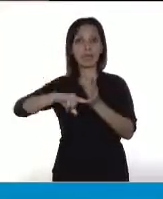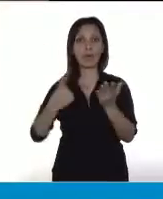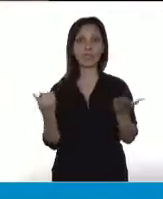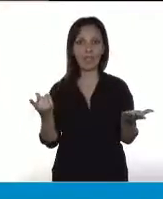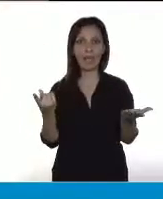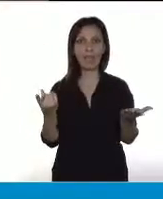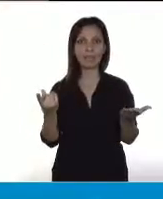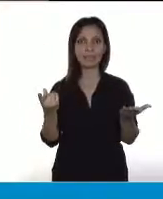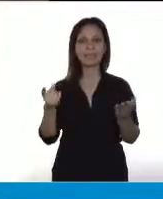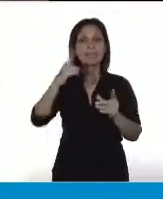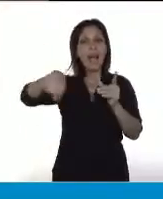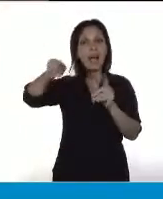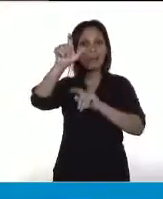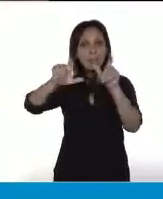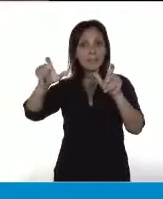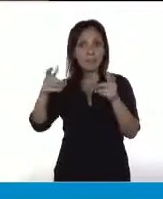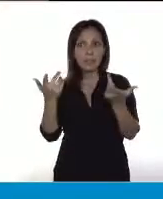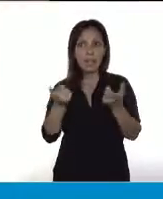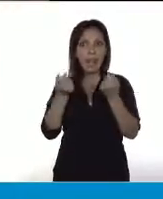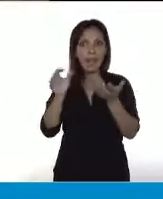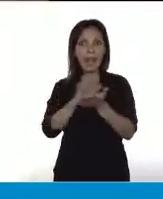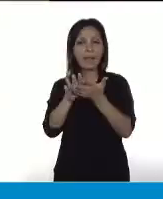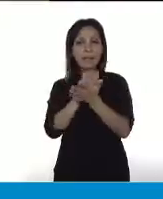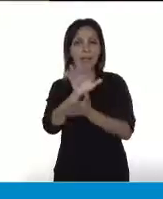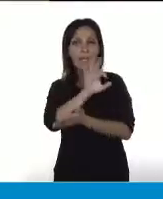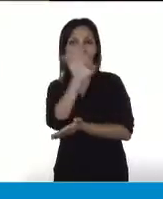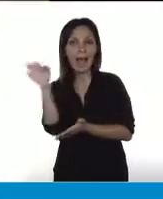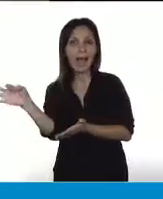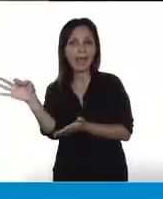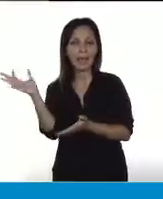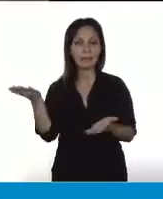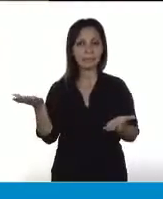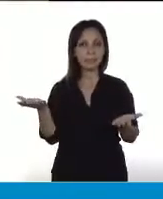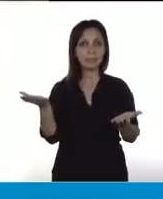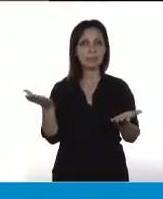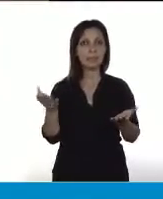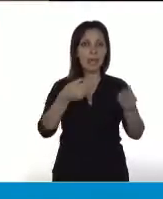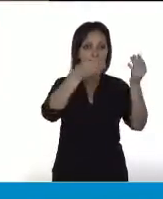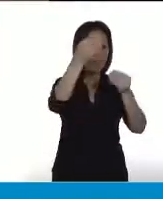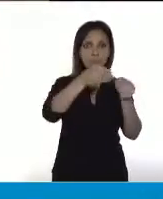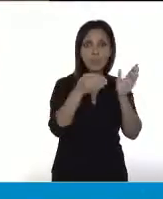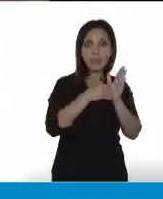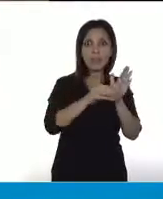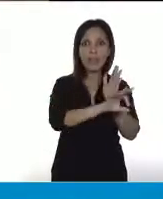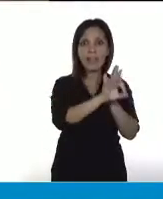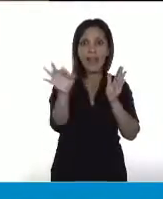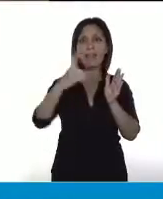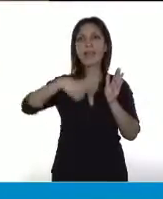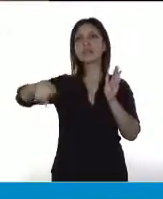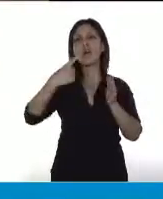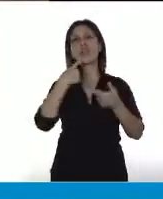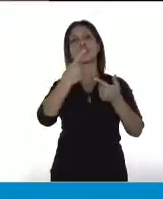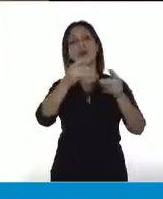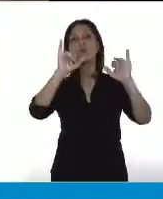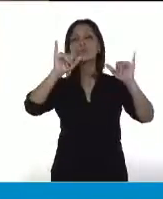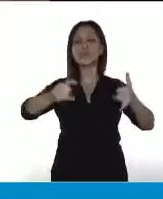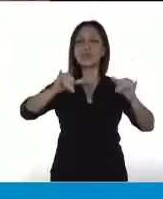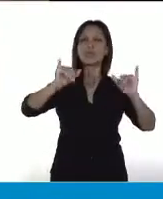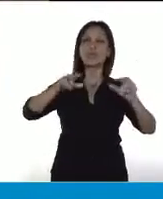actual presupuesto no les da ninguna respuesta, quedó clarísimo. Presentan además con bombos y platillos un plan para